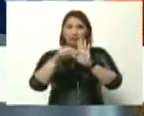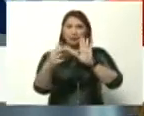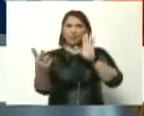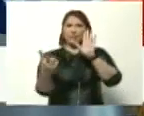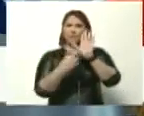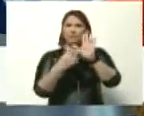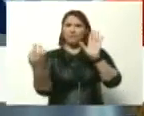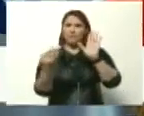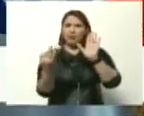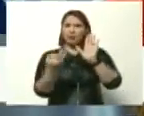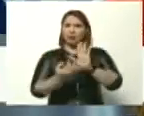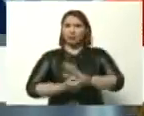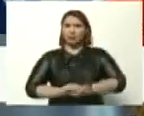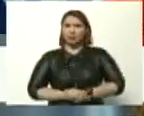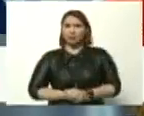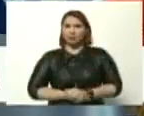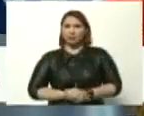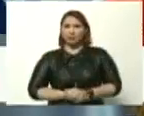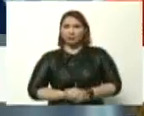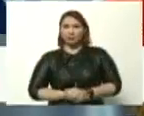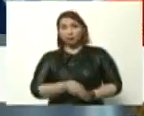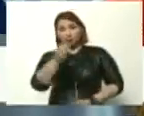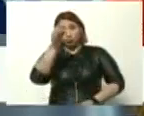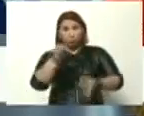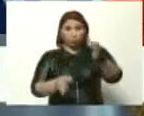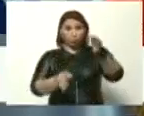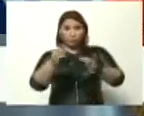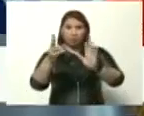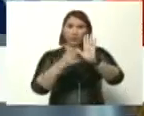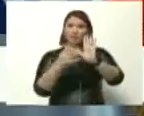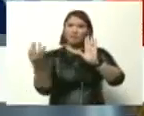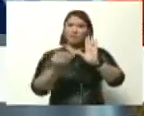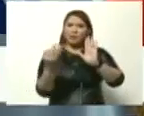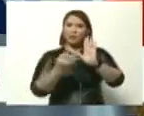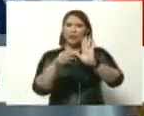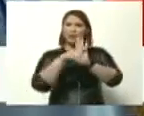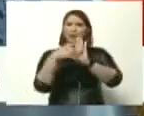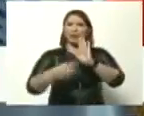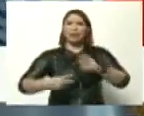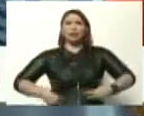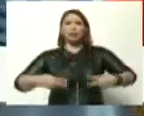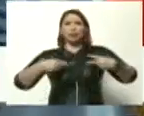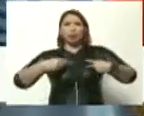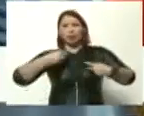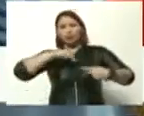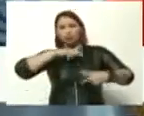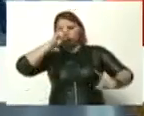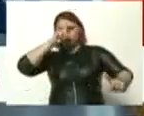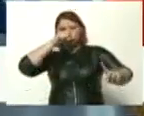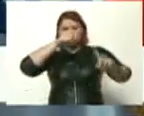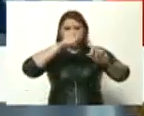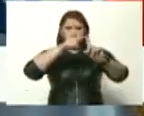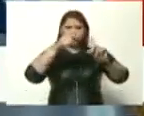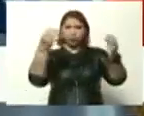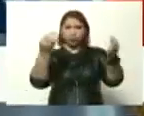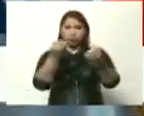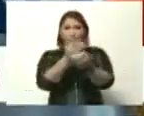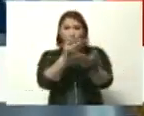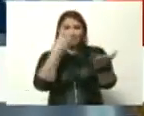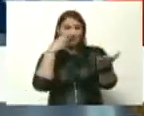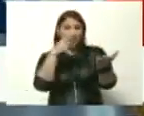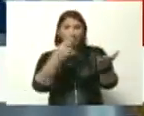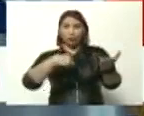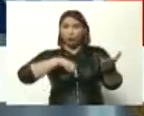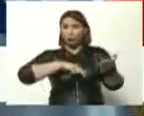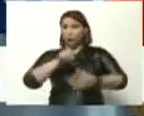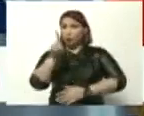verdad. La justicia, la verdad, los derechos humanos en nuestro norte, y como ustedes verán, pues no hemos dejado